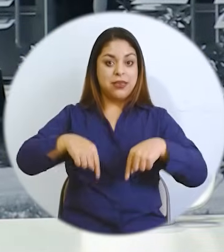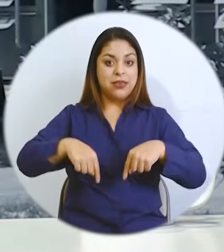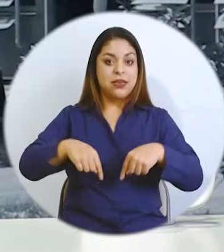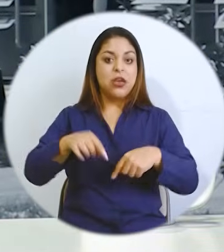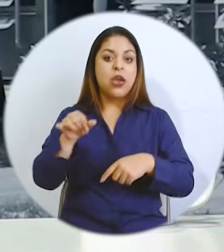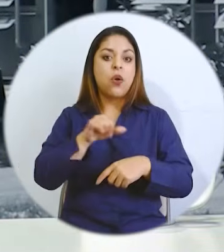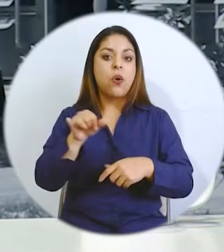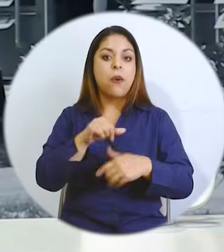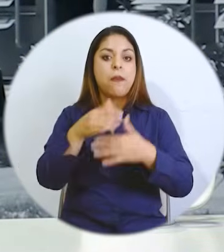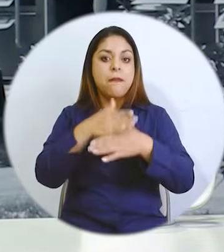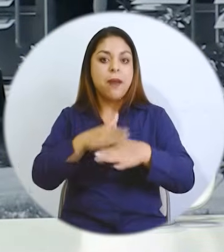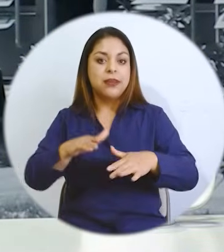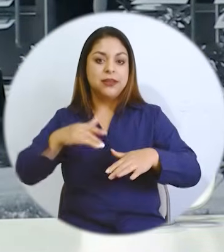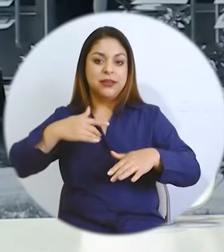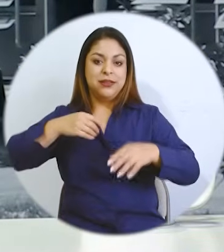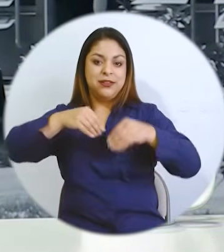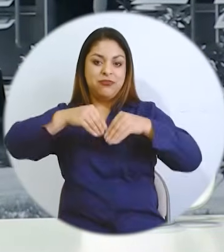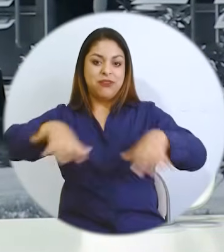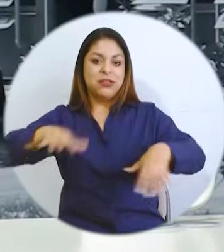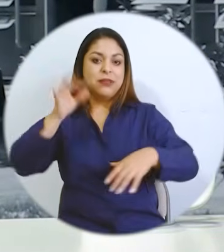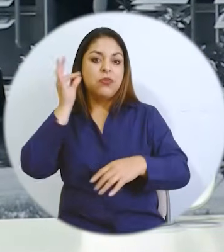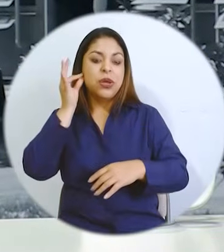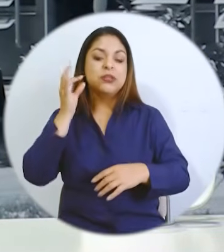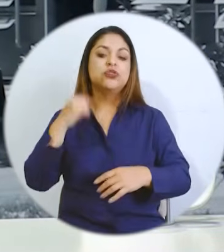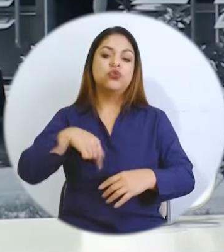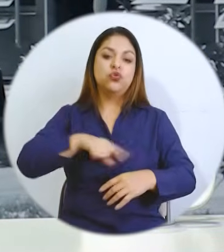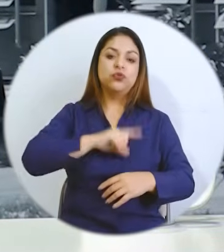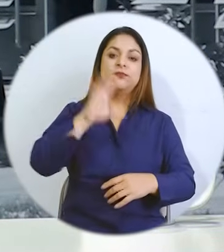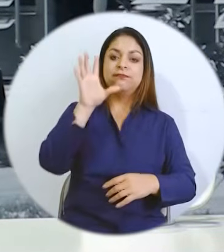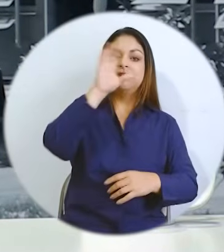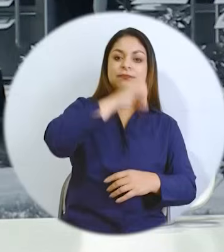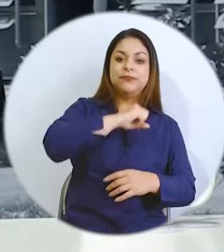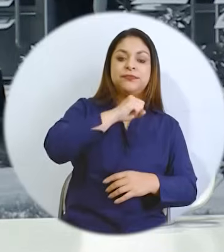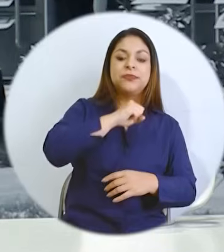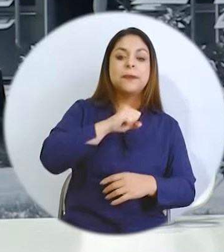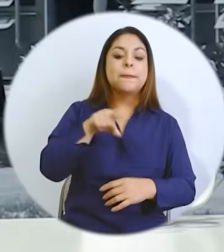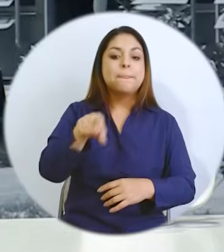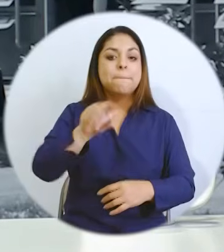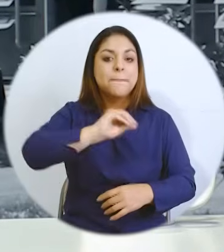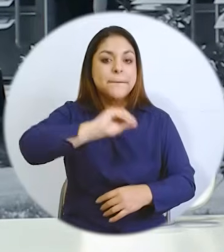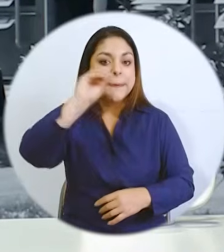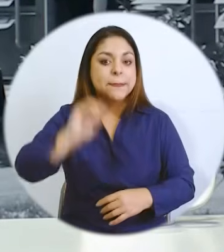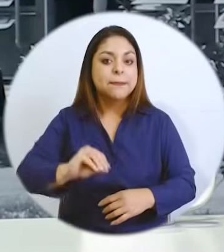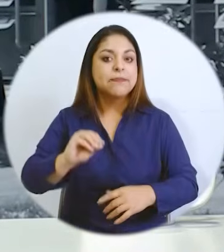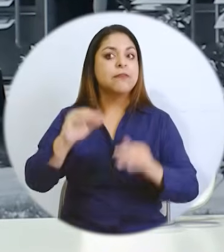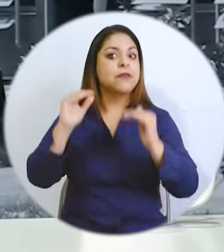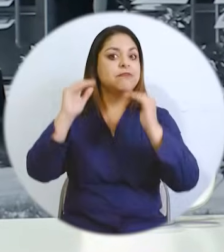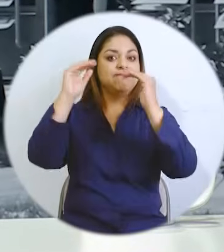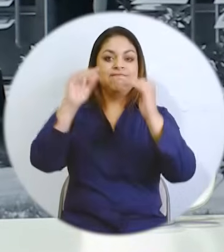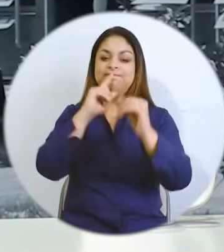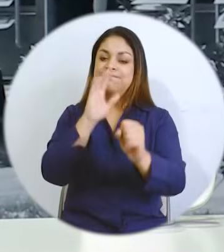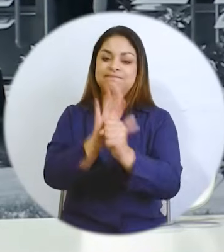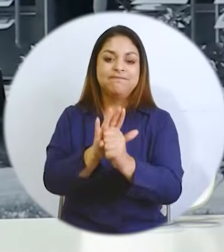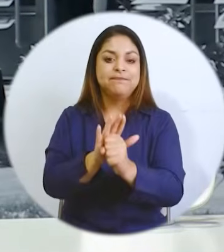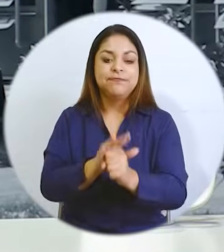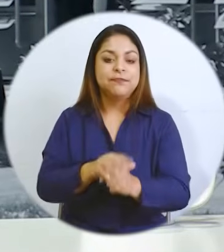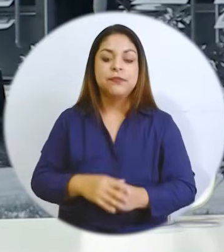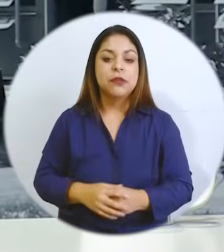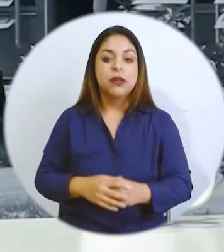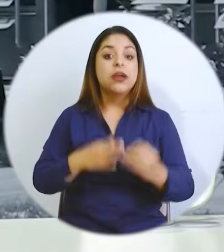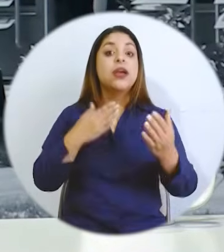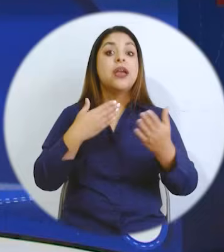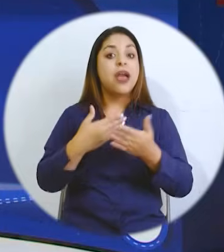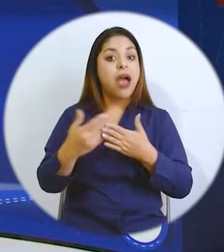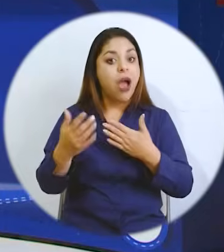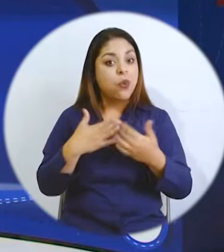acá también como parte de la red de mujeres, nos damos cuenta que es un porcentaje altísimo donde no se cumple. Y